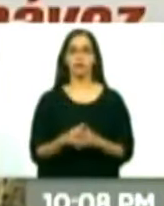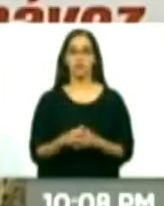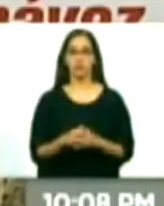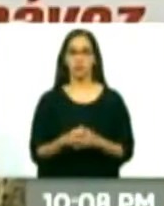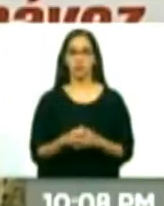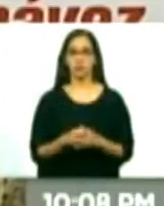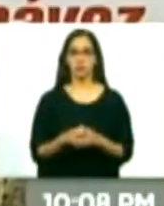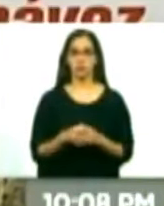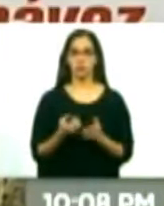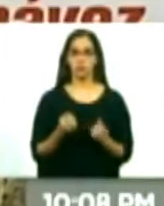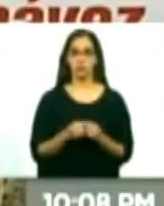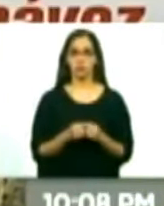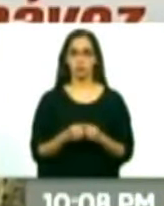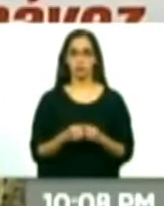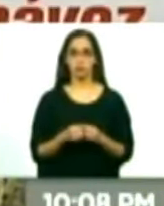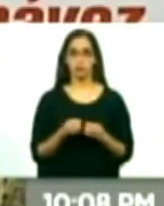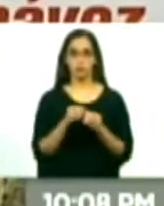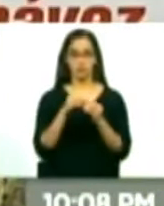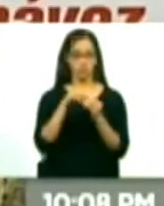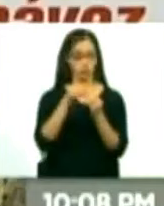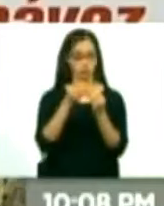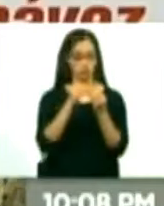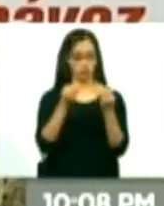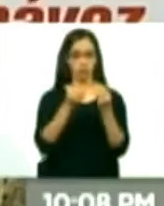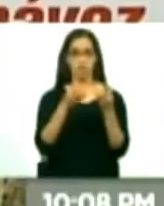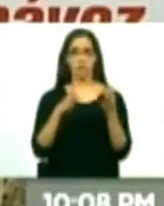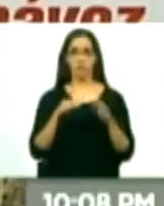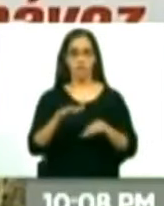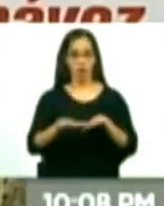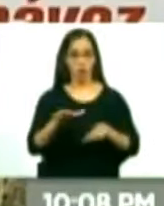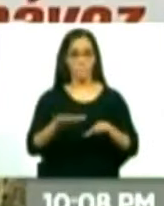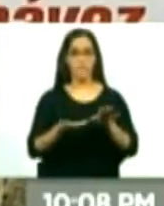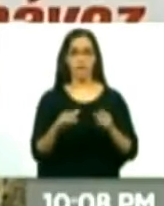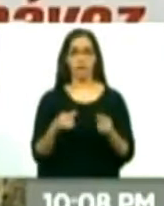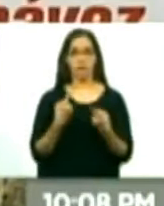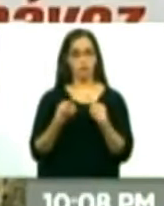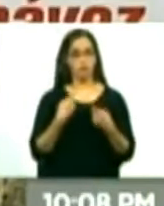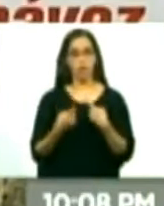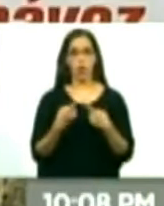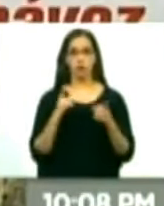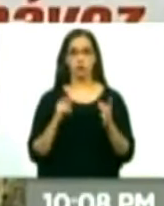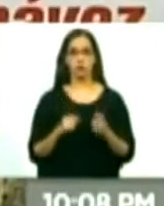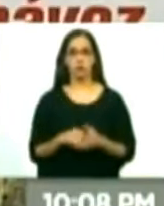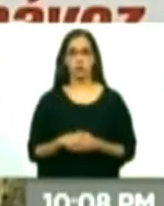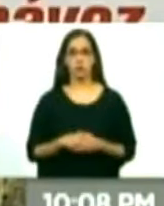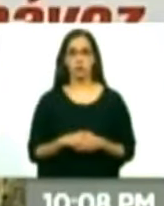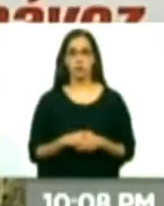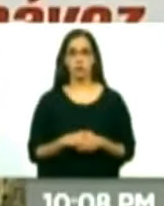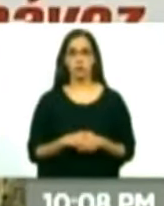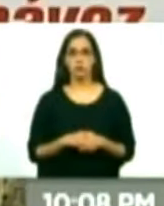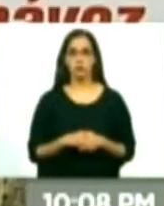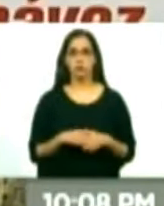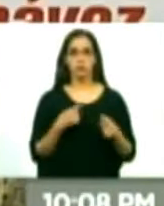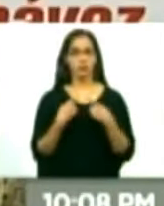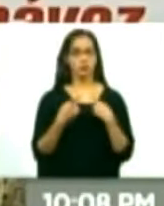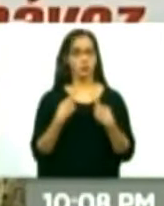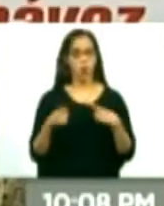que hay. Yo boté las uñas de los dedos y de los pies, entre otras cosas, pues. Entre otras